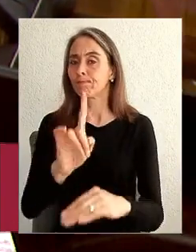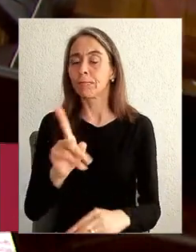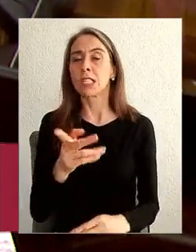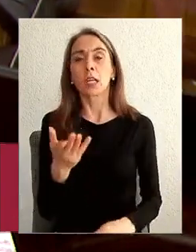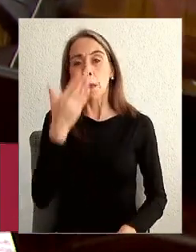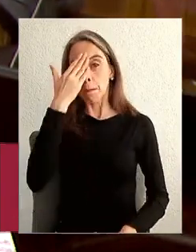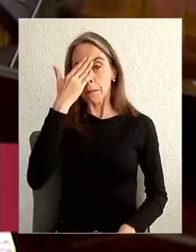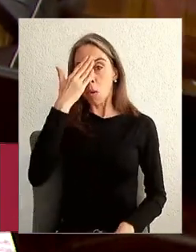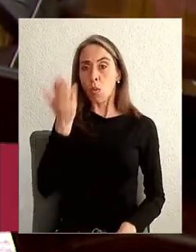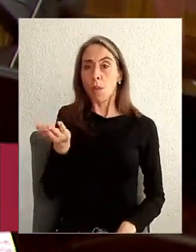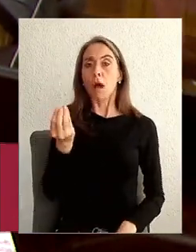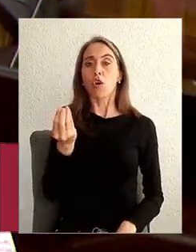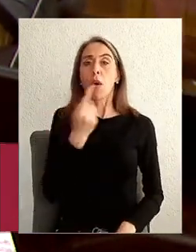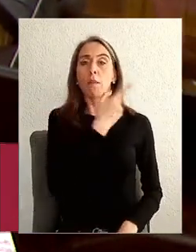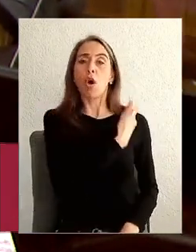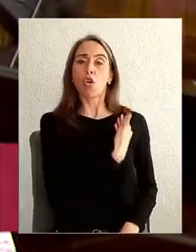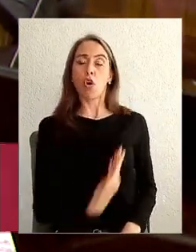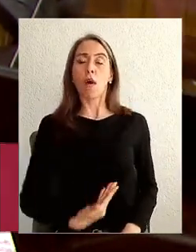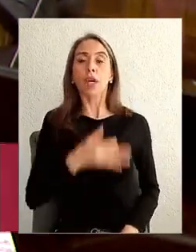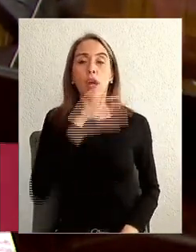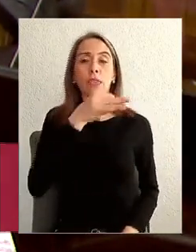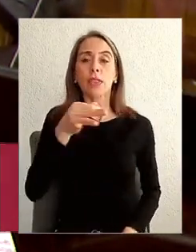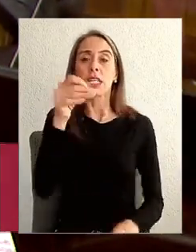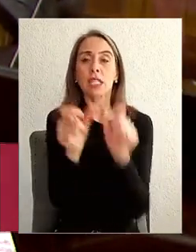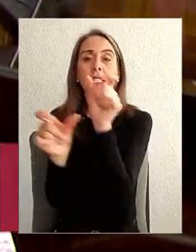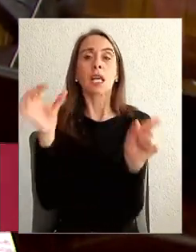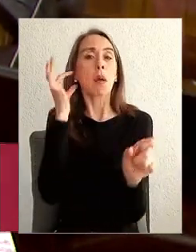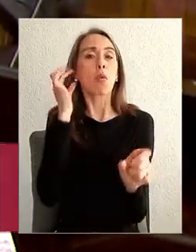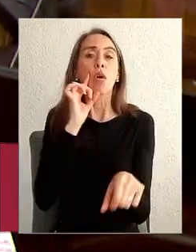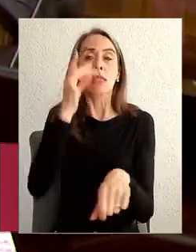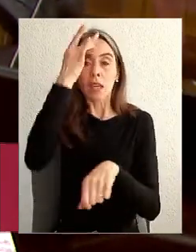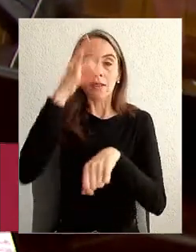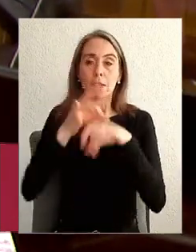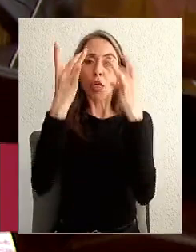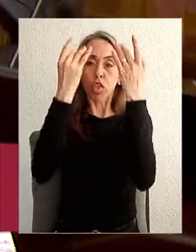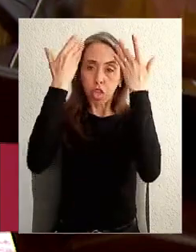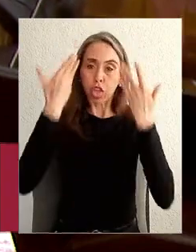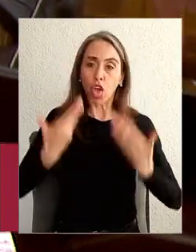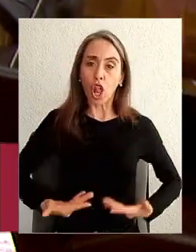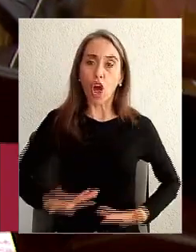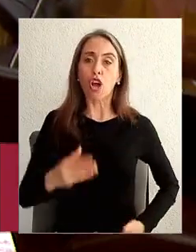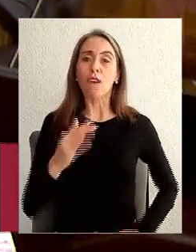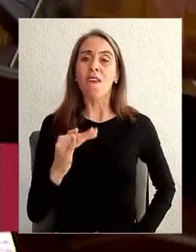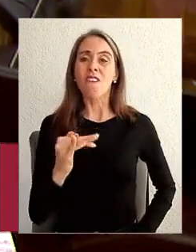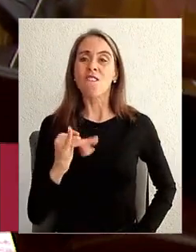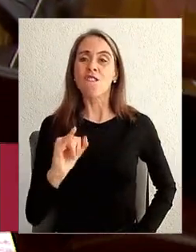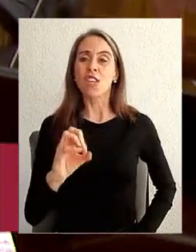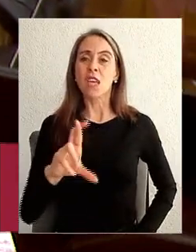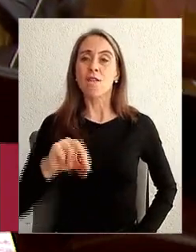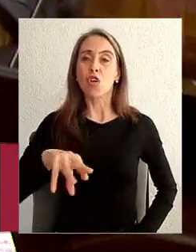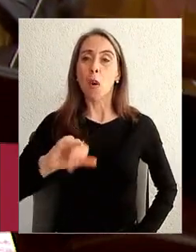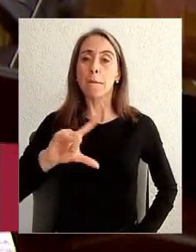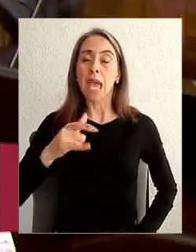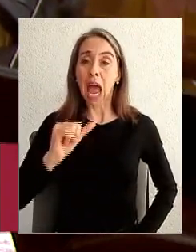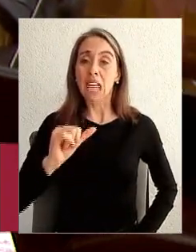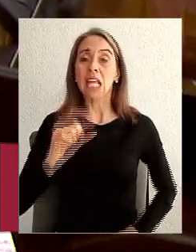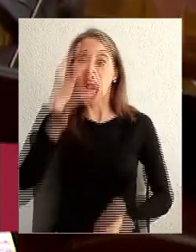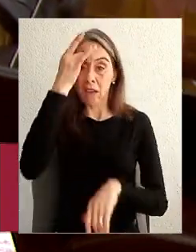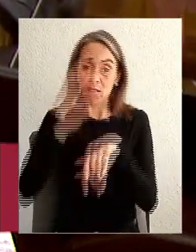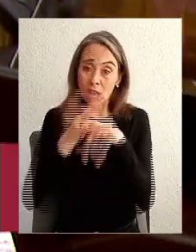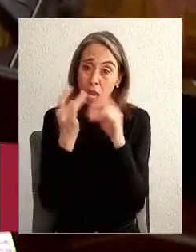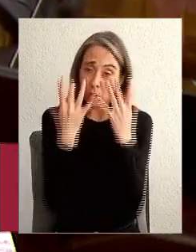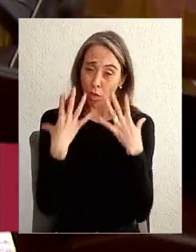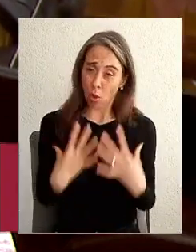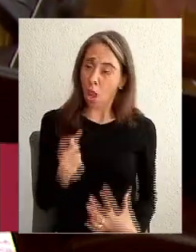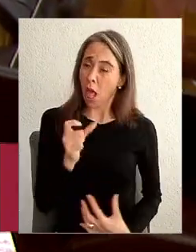el gobierno decirle no a las mujeres que padecen de fibromialgia, que es una enfermedad grave, y que las mujeres deben tener atención, que son particularmente mujeres que